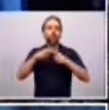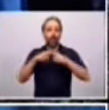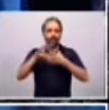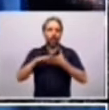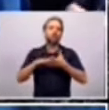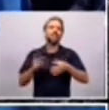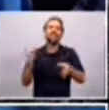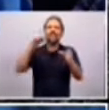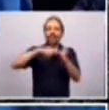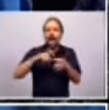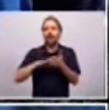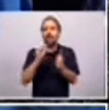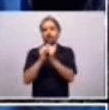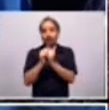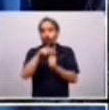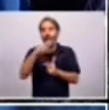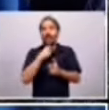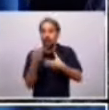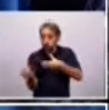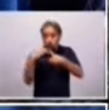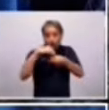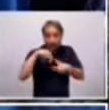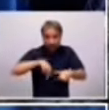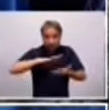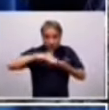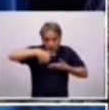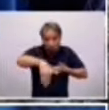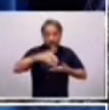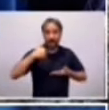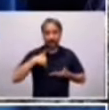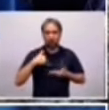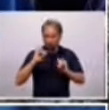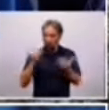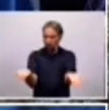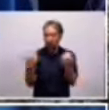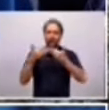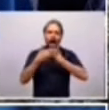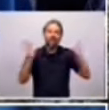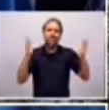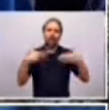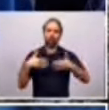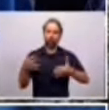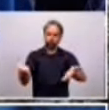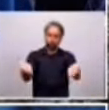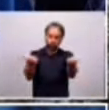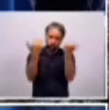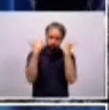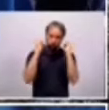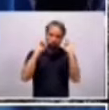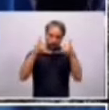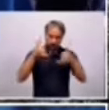resolver un paro con fecha, por lo menos, muy probablemente se enuncie la idea de una medida de fuerza, pero que